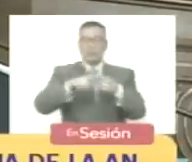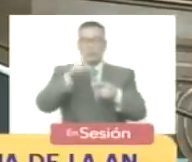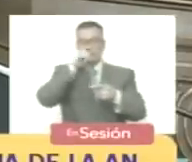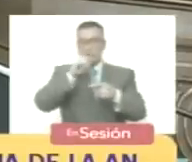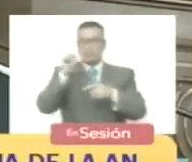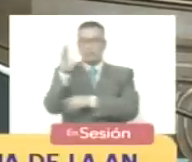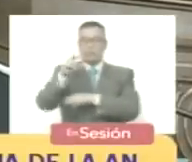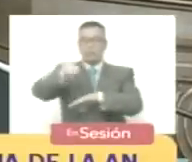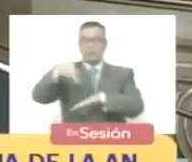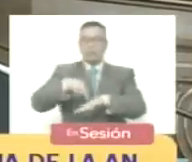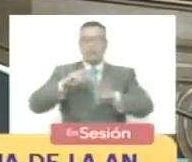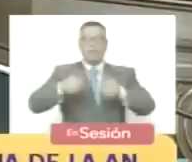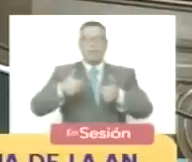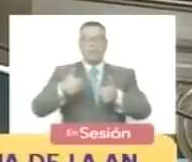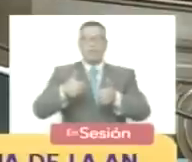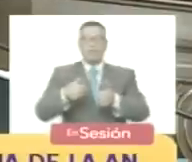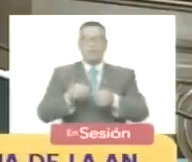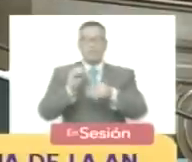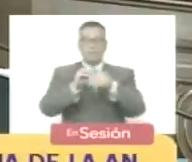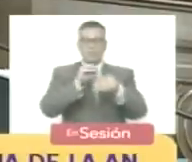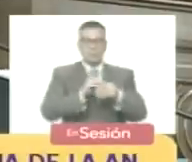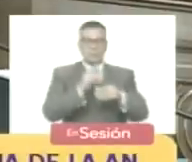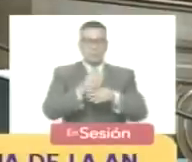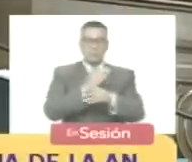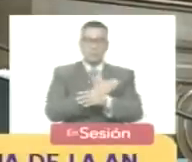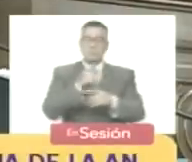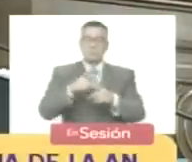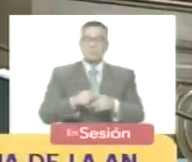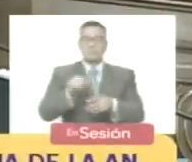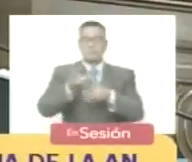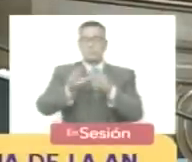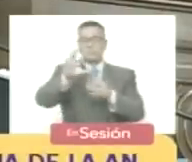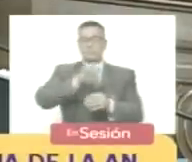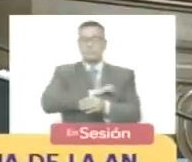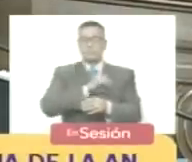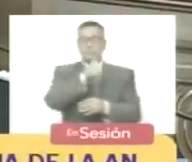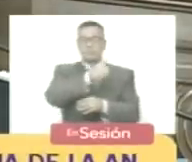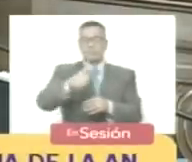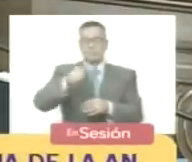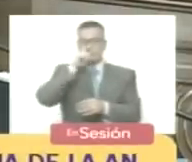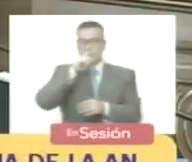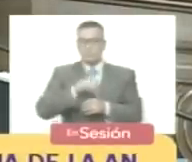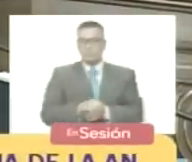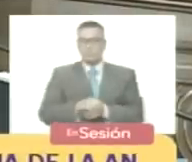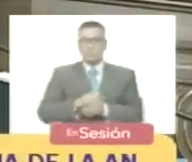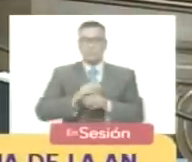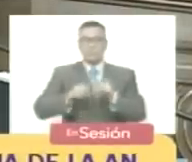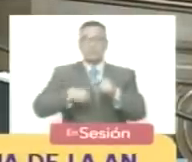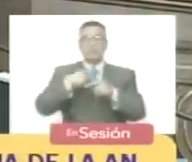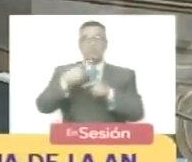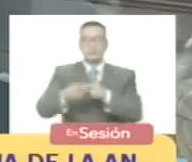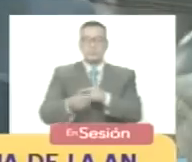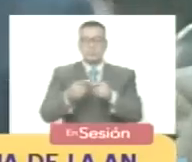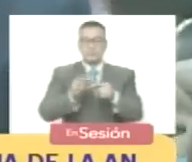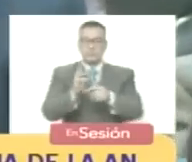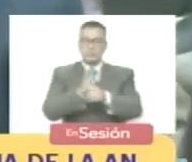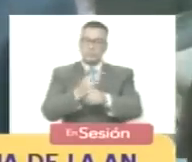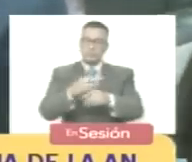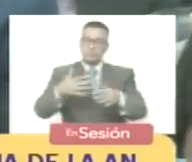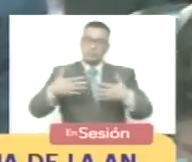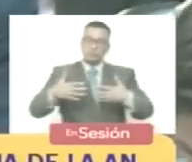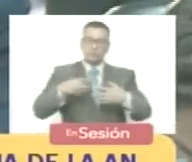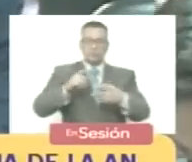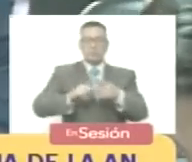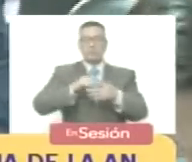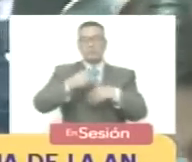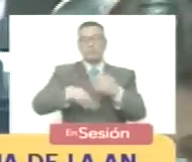Asamblea Nacional comenzará sin convocatoria previa el 5 de enero de cada año o el día posterior más inmediato posible y